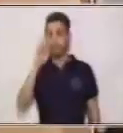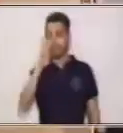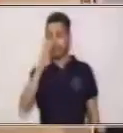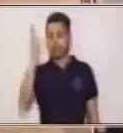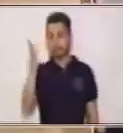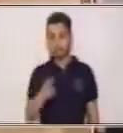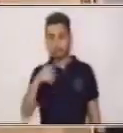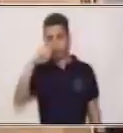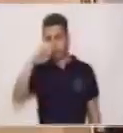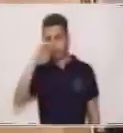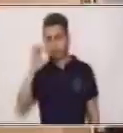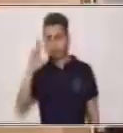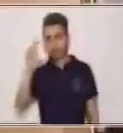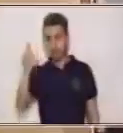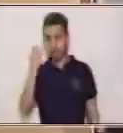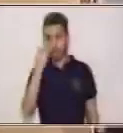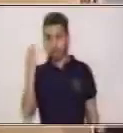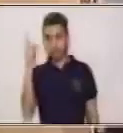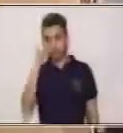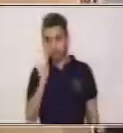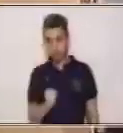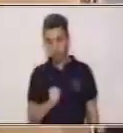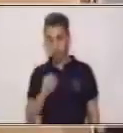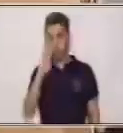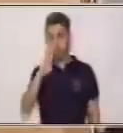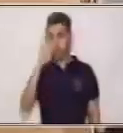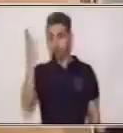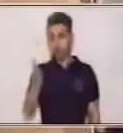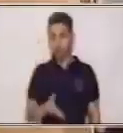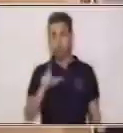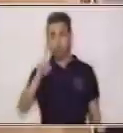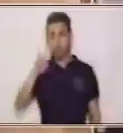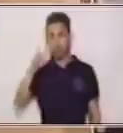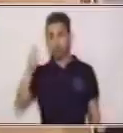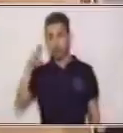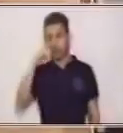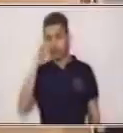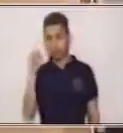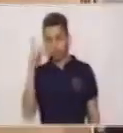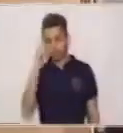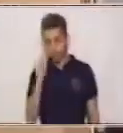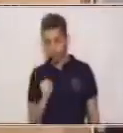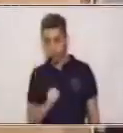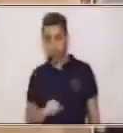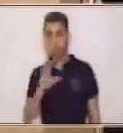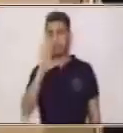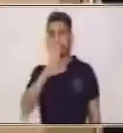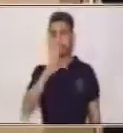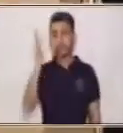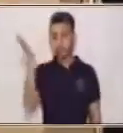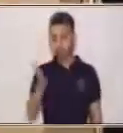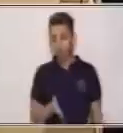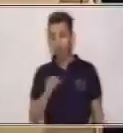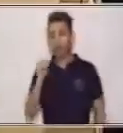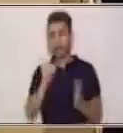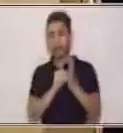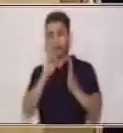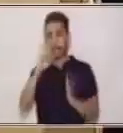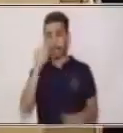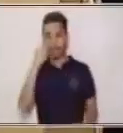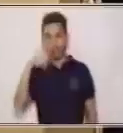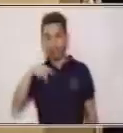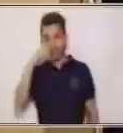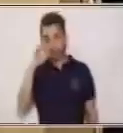por 4/4, por 5/5, por 6/6,